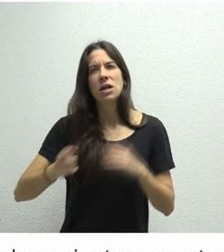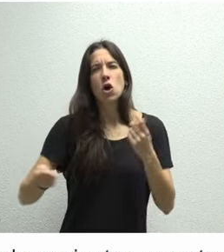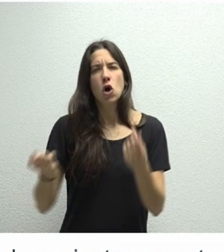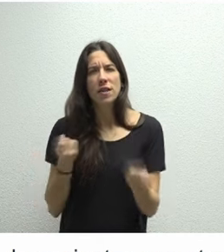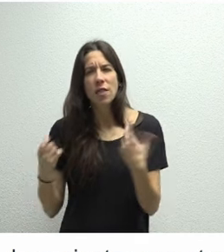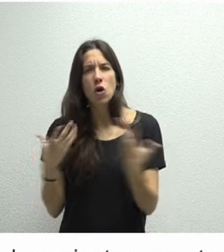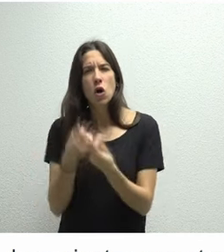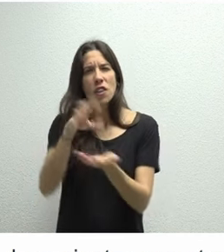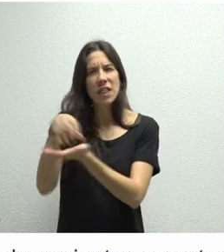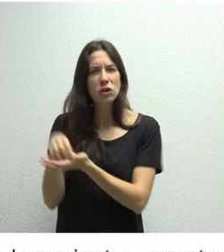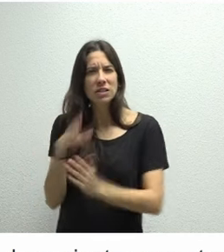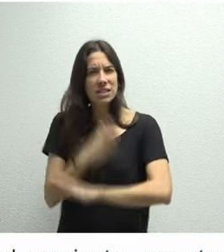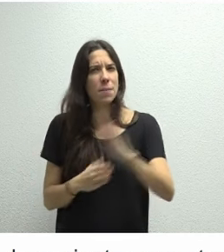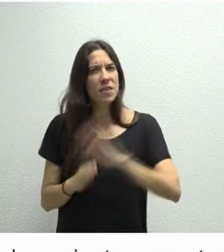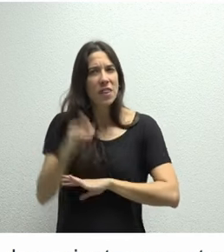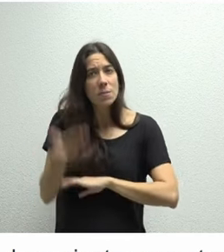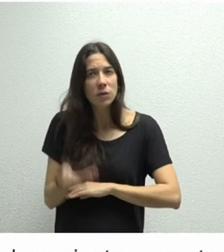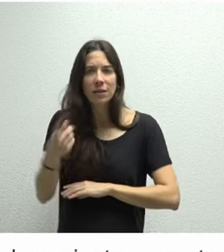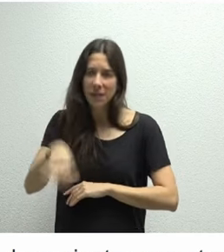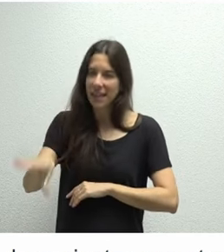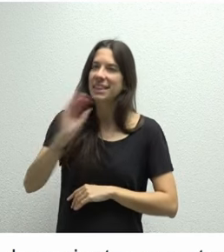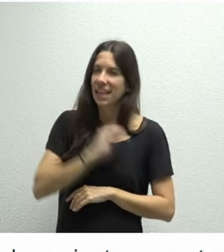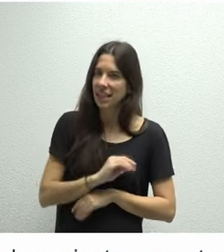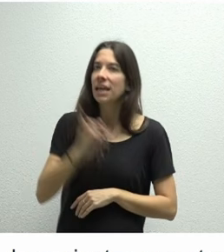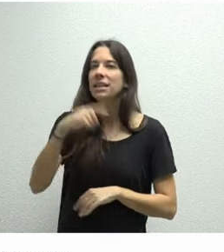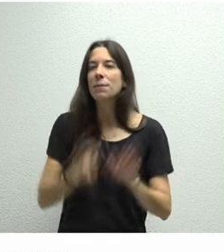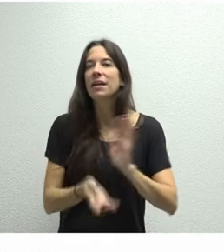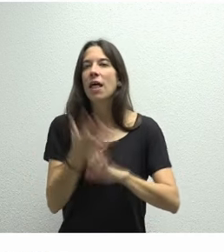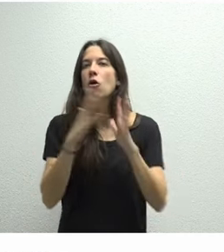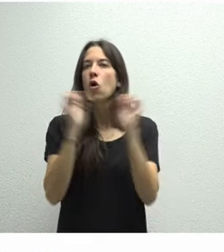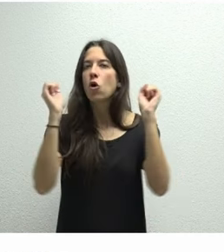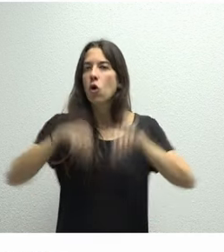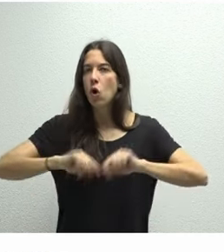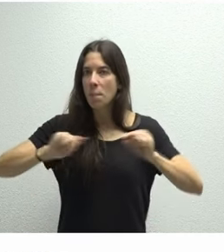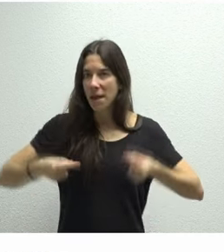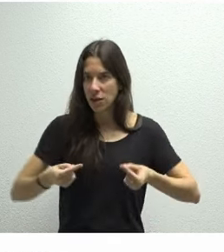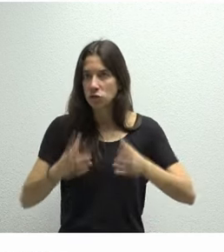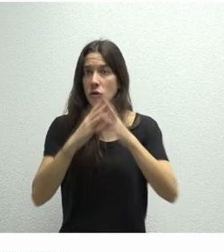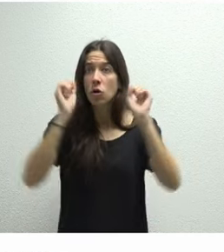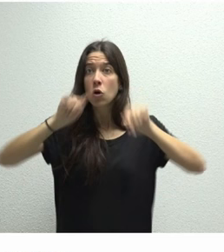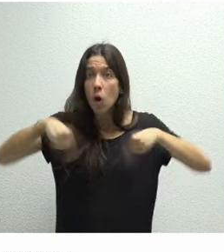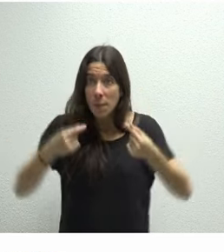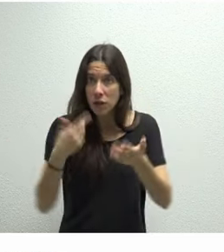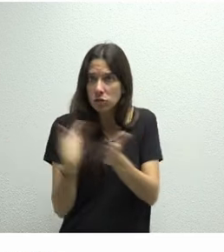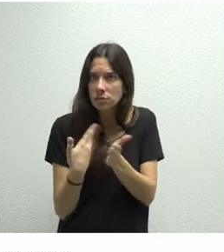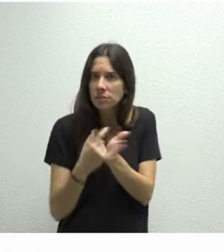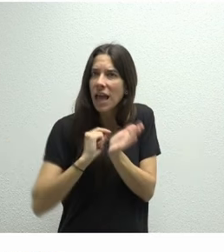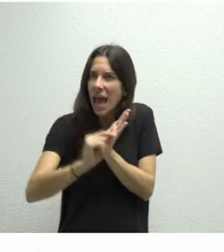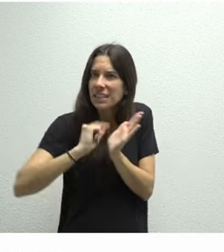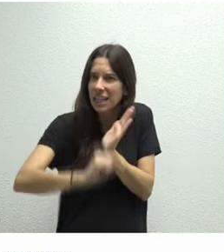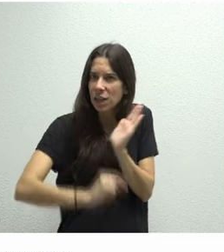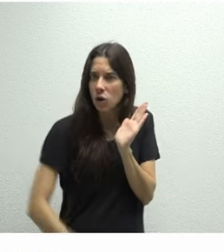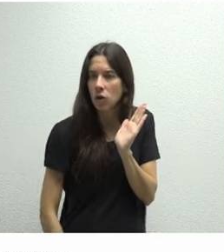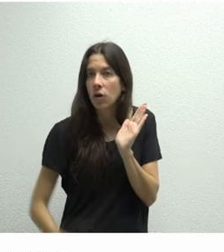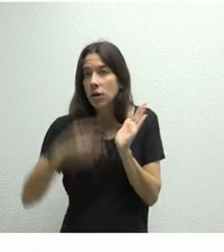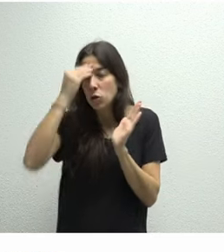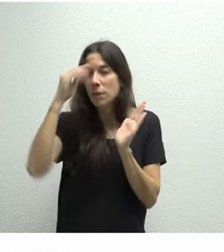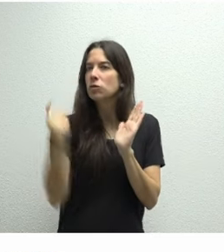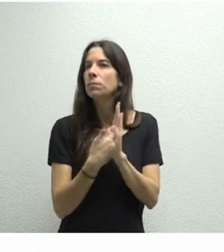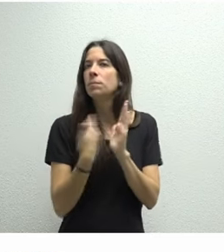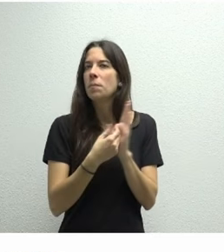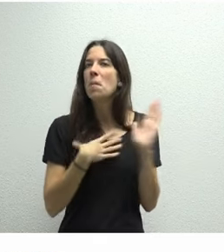centros de discapacidad y ha hecho convenios y ha hecho convenios que han quedado por escrito y a mí sí me parece importante que las cosas queden en